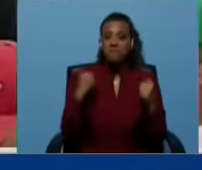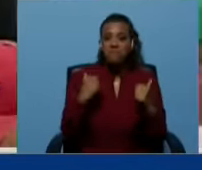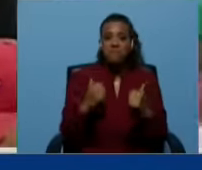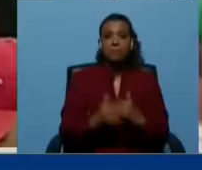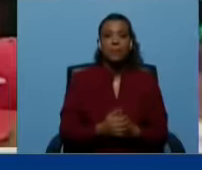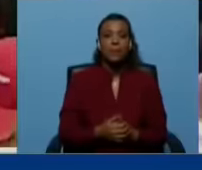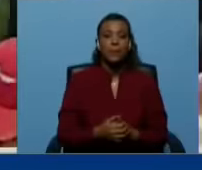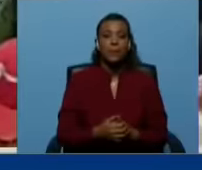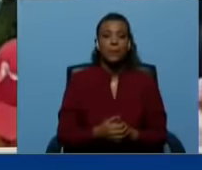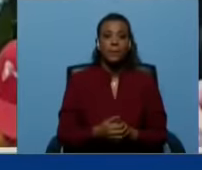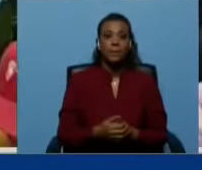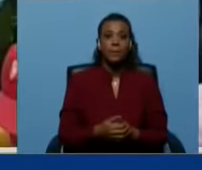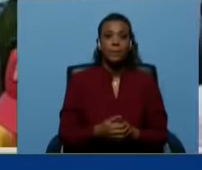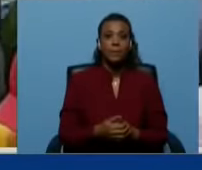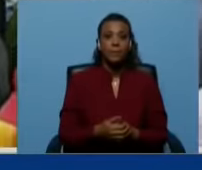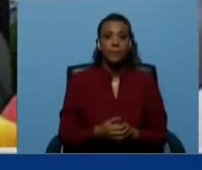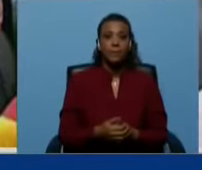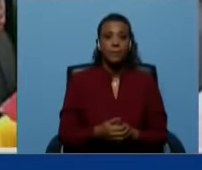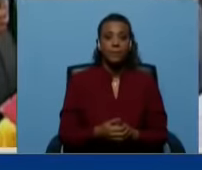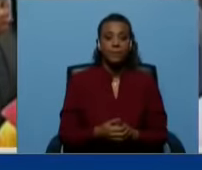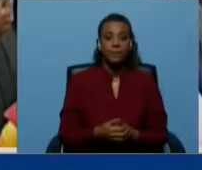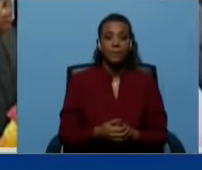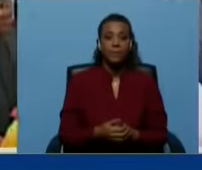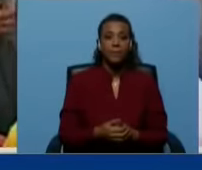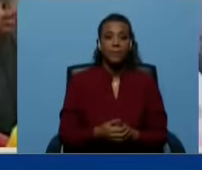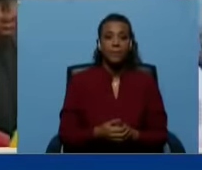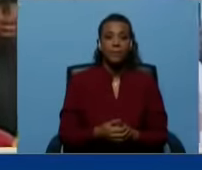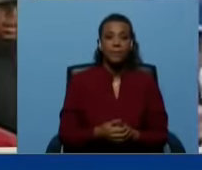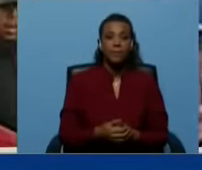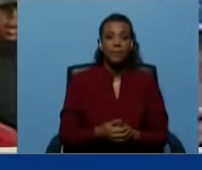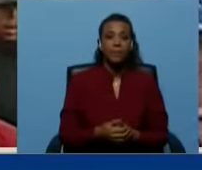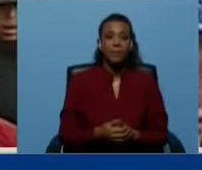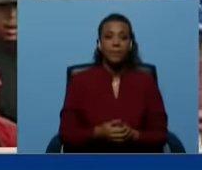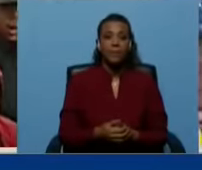hablar. Ahora. Ahora,